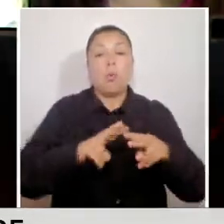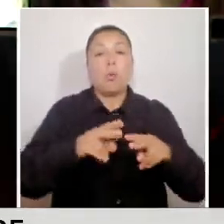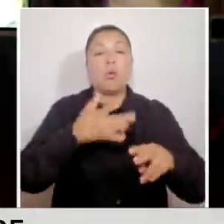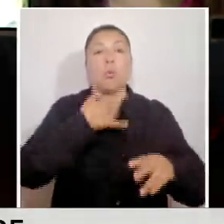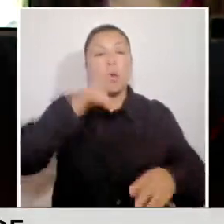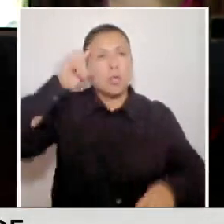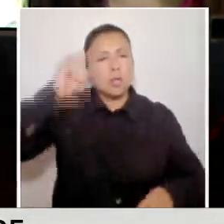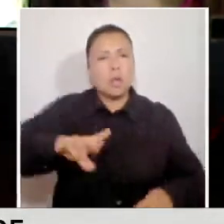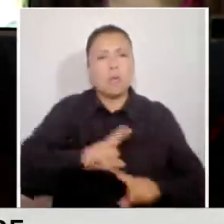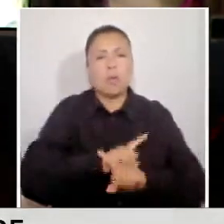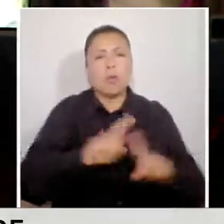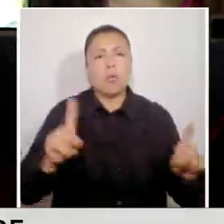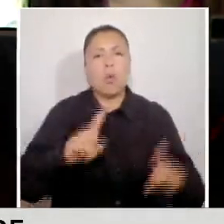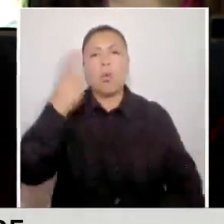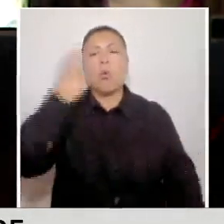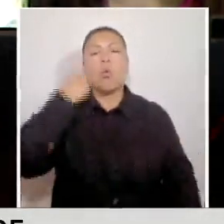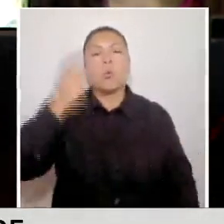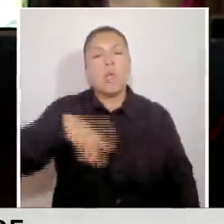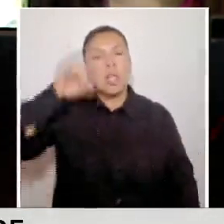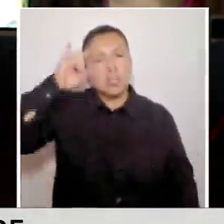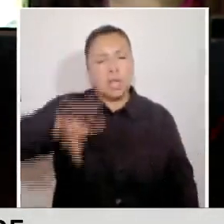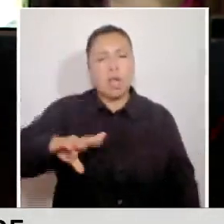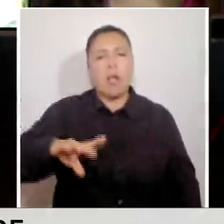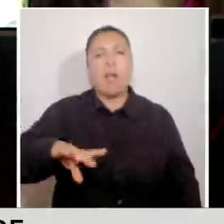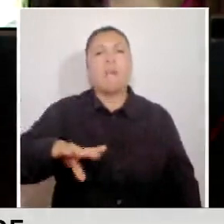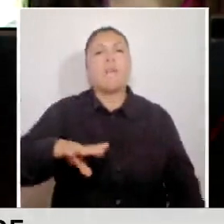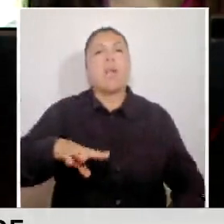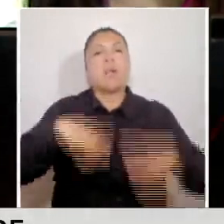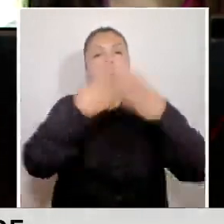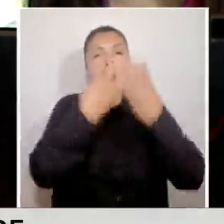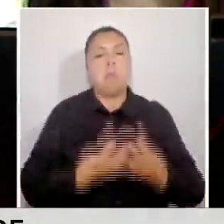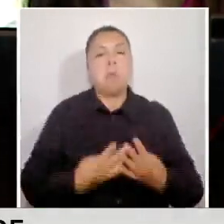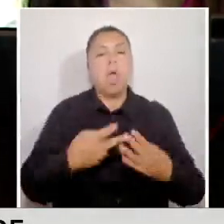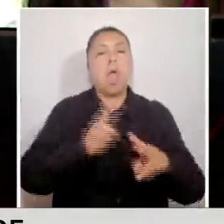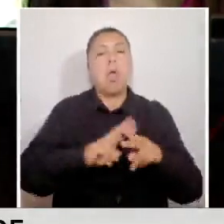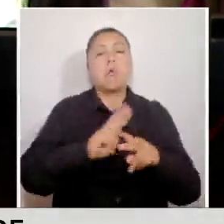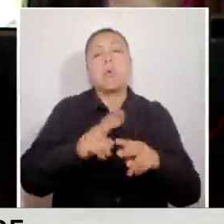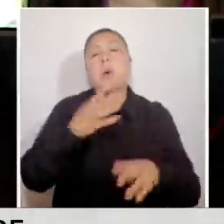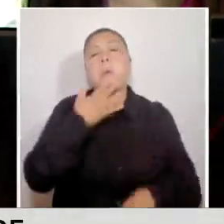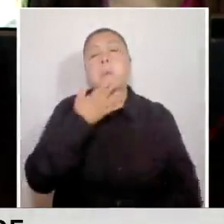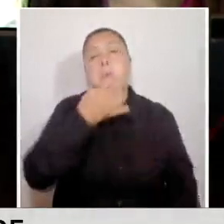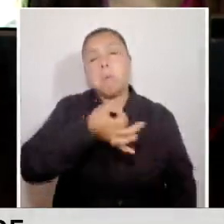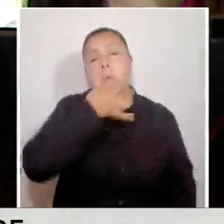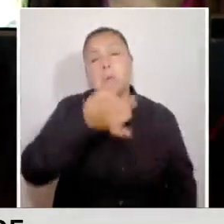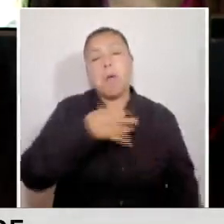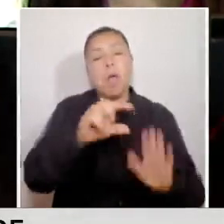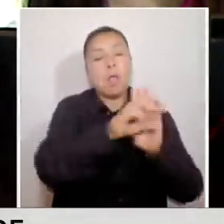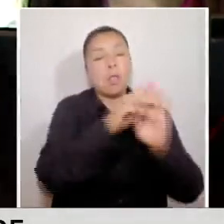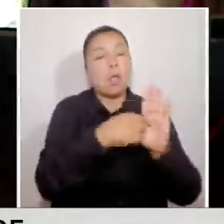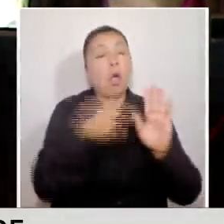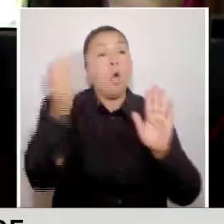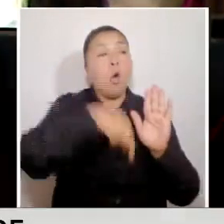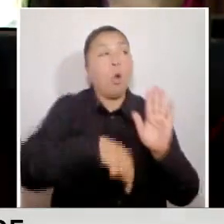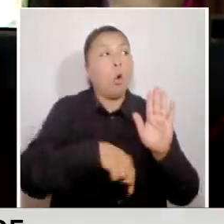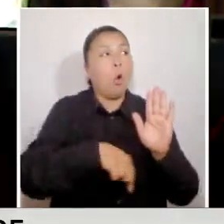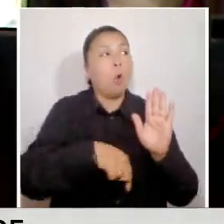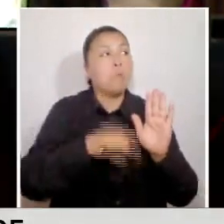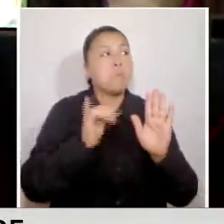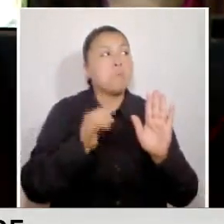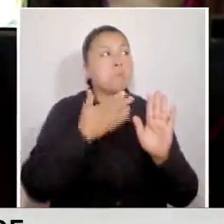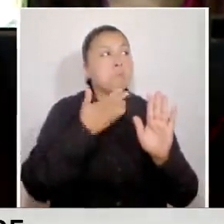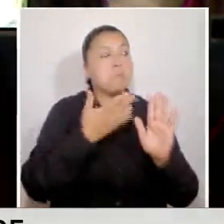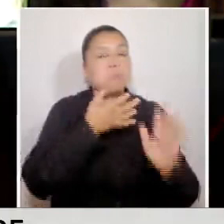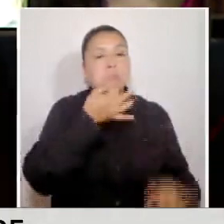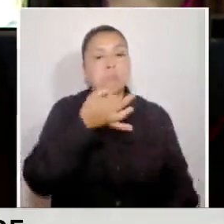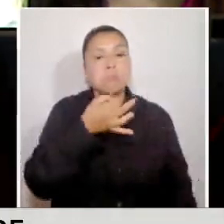pasar un día privados de libertad eso es lo que hacen palabras simples presidente esta indicación Que obviamente que se condice con las ideas fundamentales o